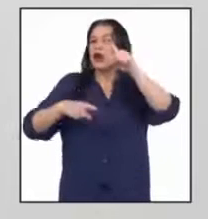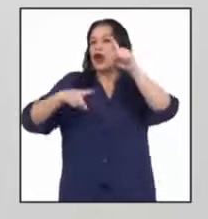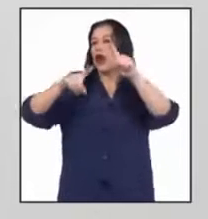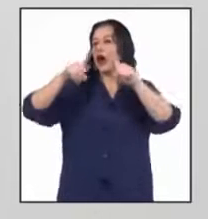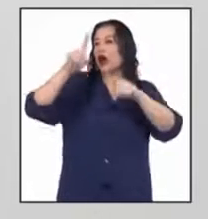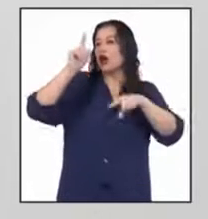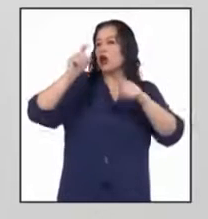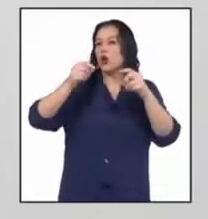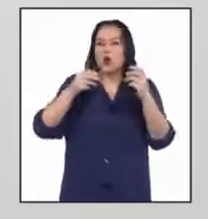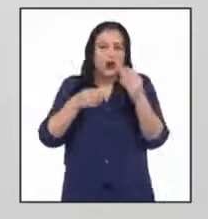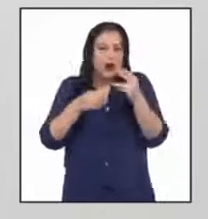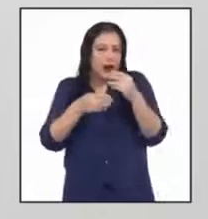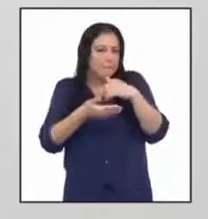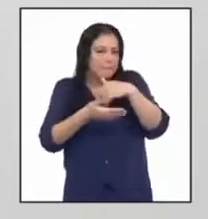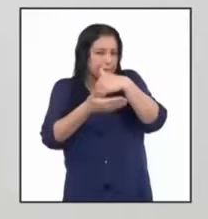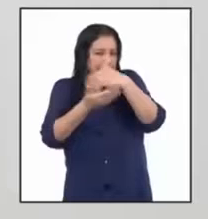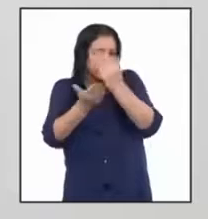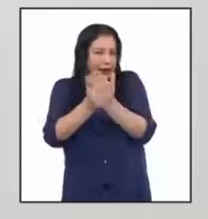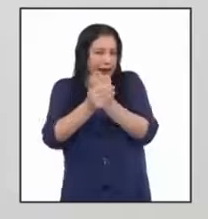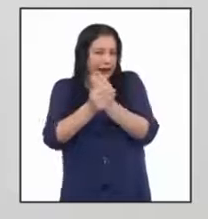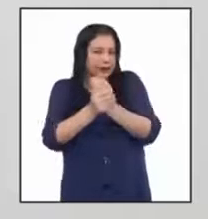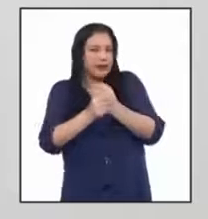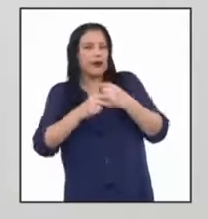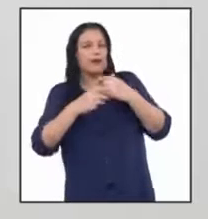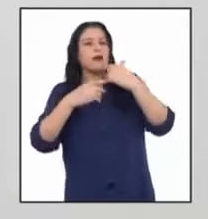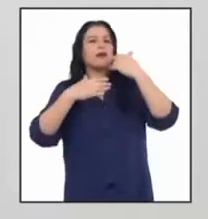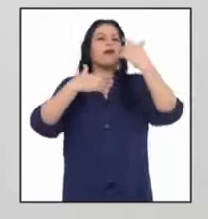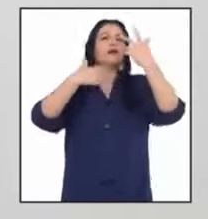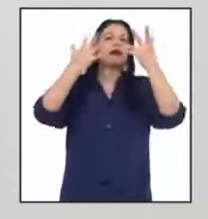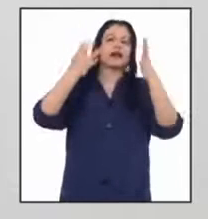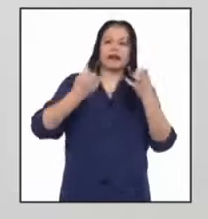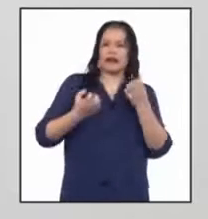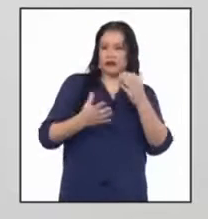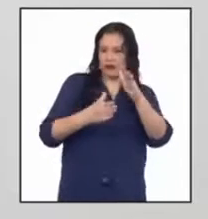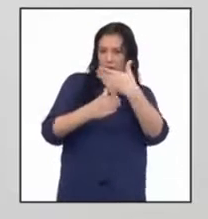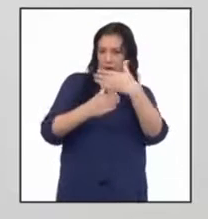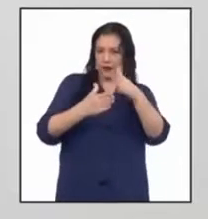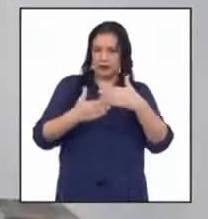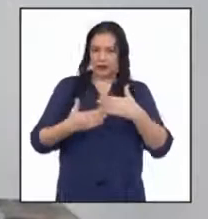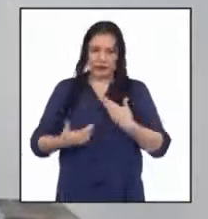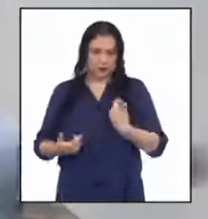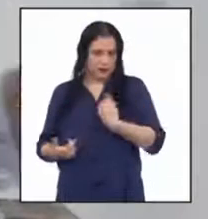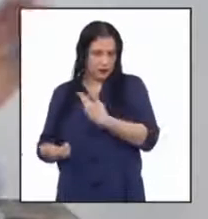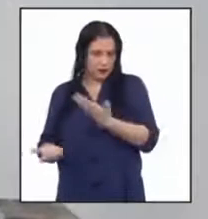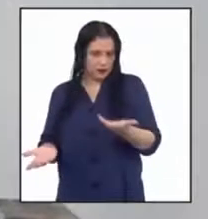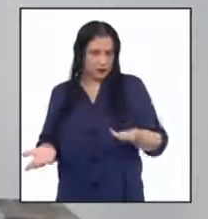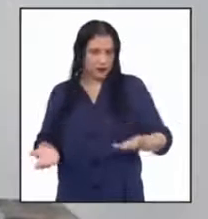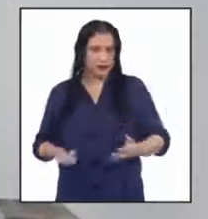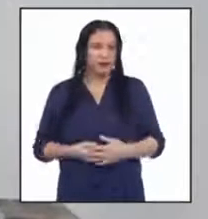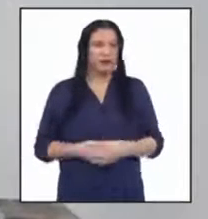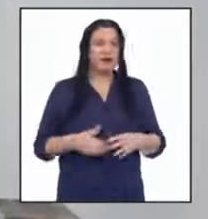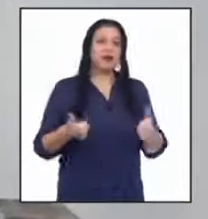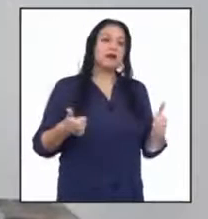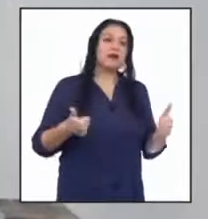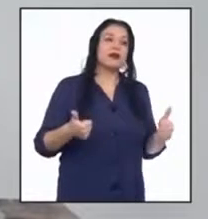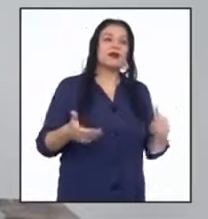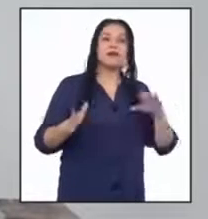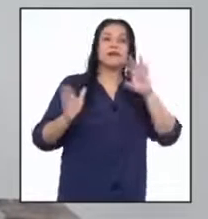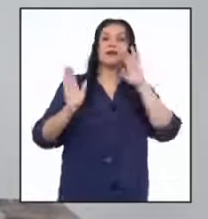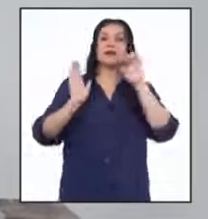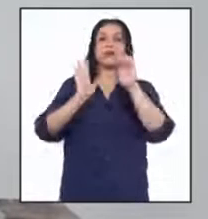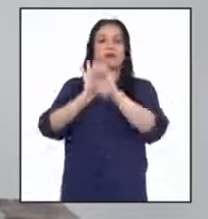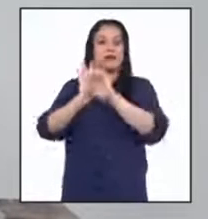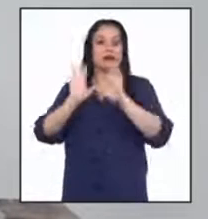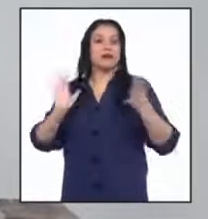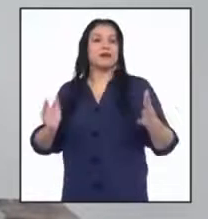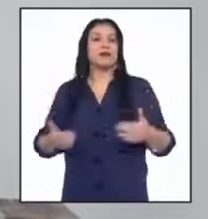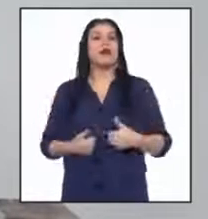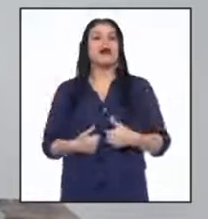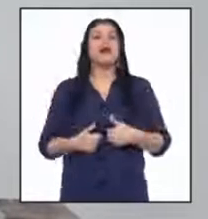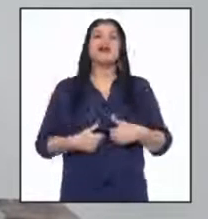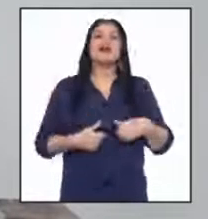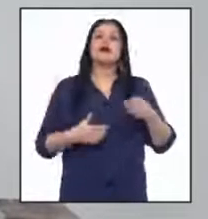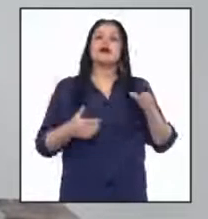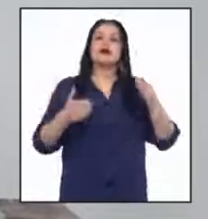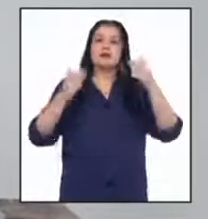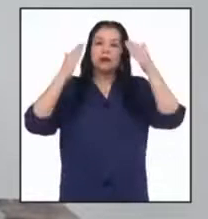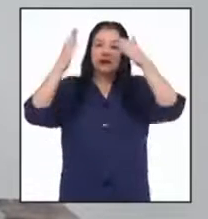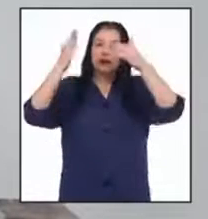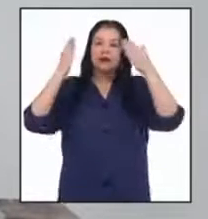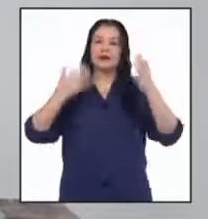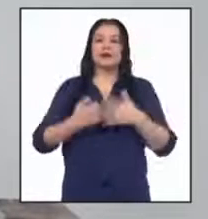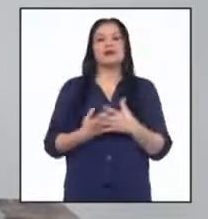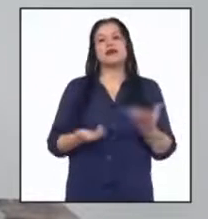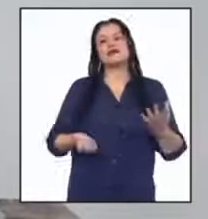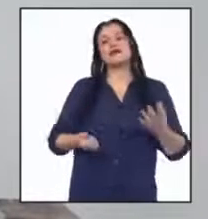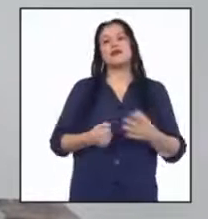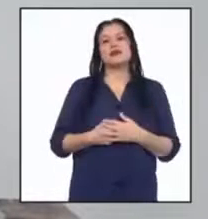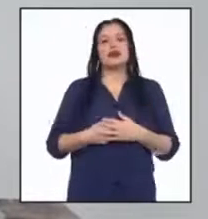algún fragmento de un monólogo que quieras compartir con nosotros? Bueno, por ejemplo, este monólogo tiene que ver con un stand-up comedy,